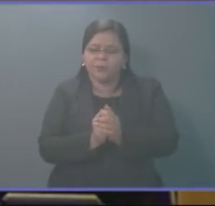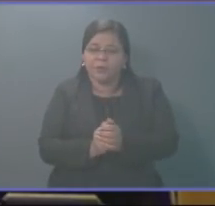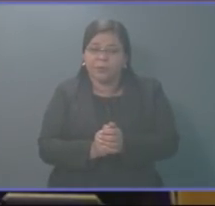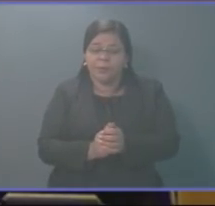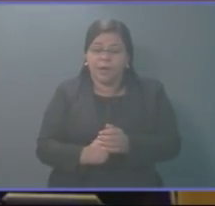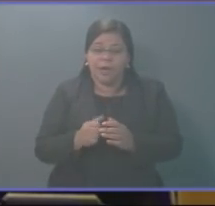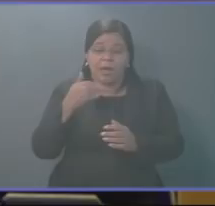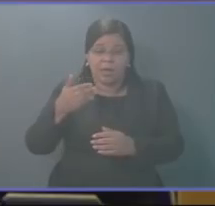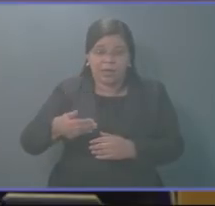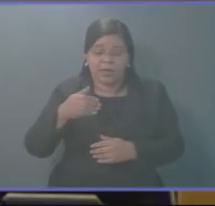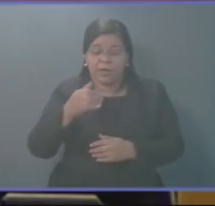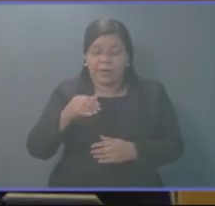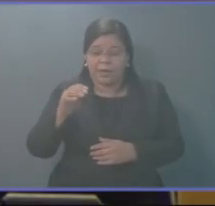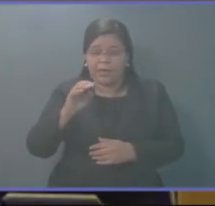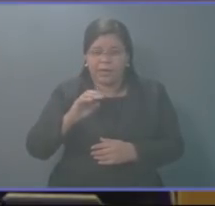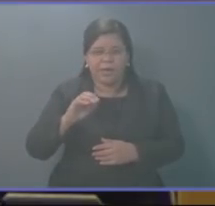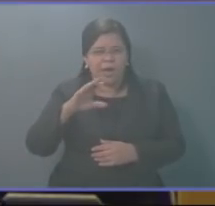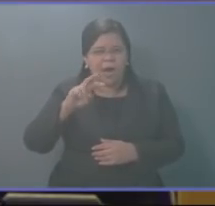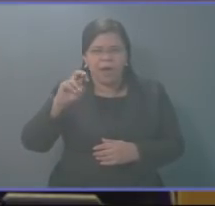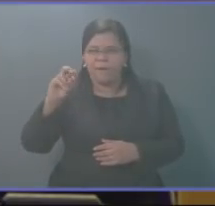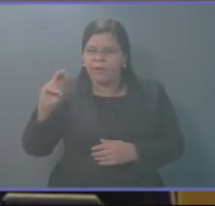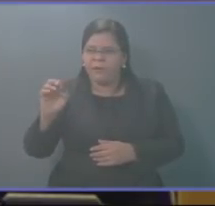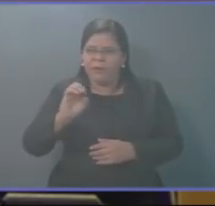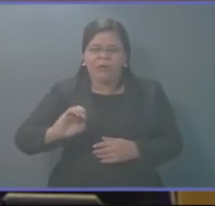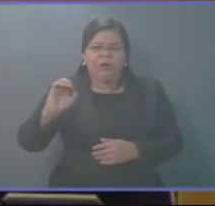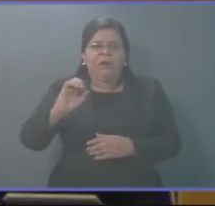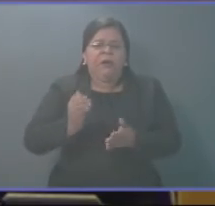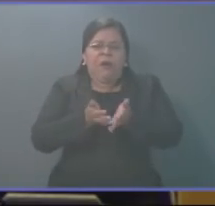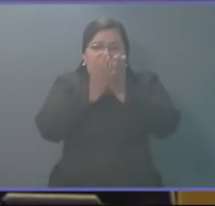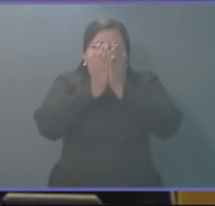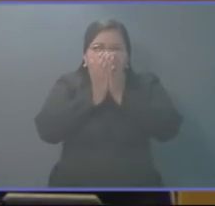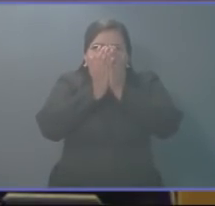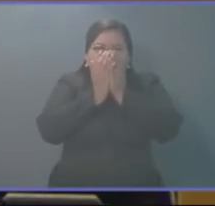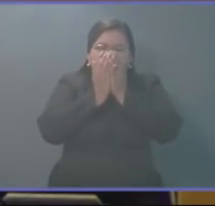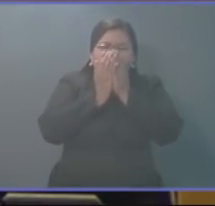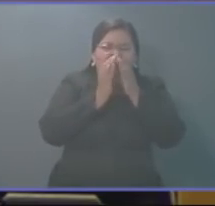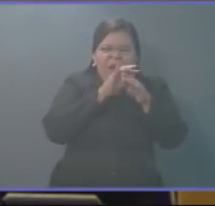enero del 2020 sobre el agua distribuida por el ANDA?